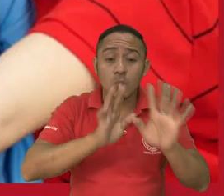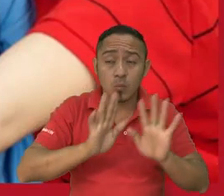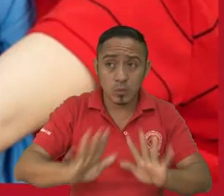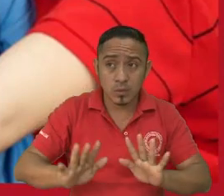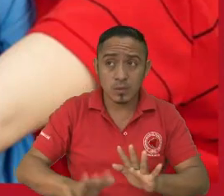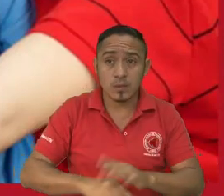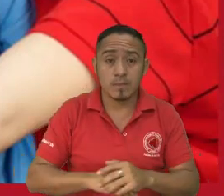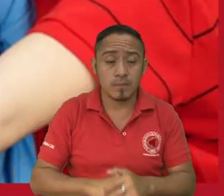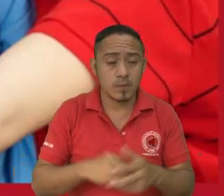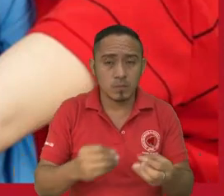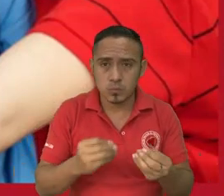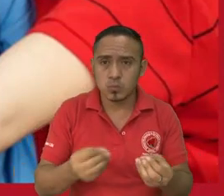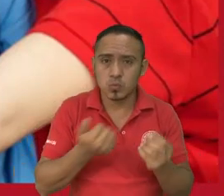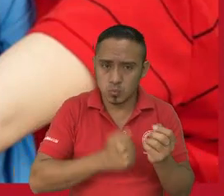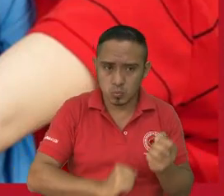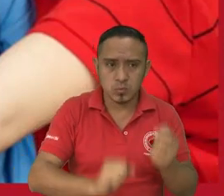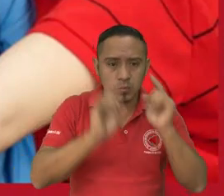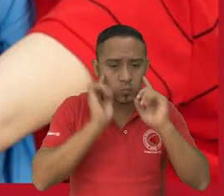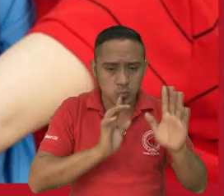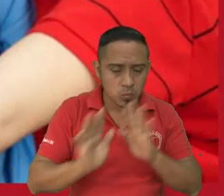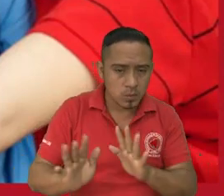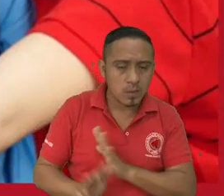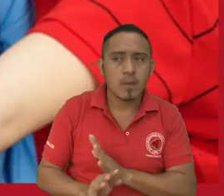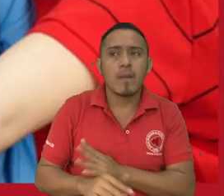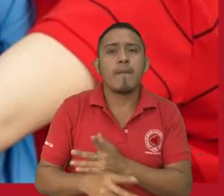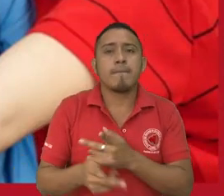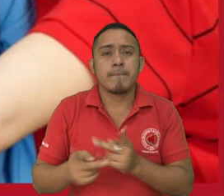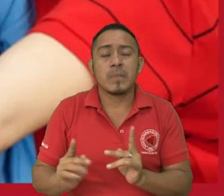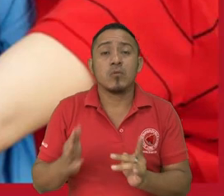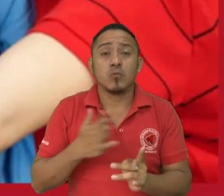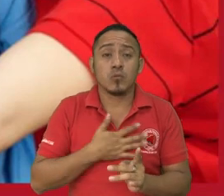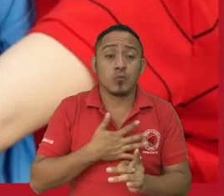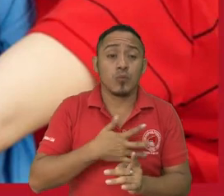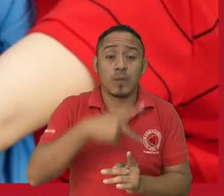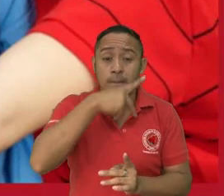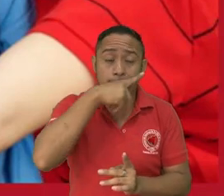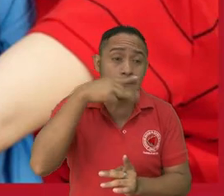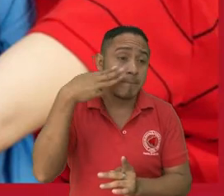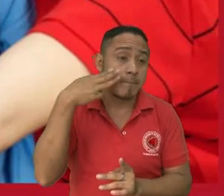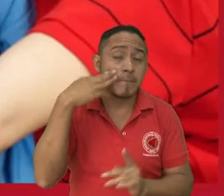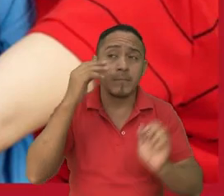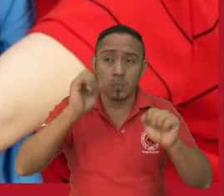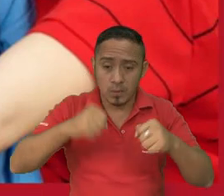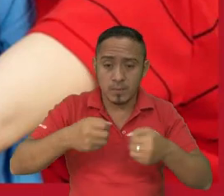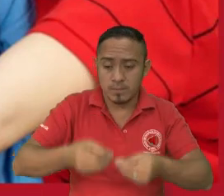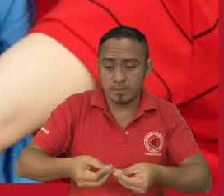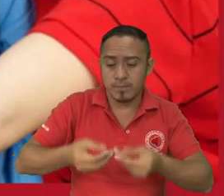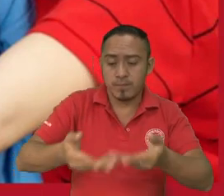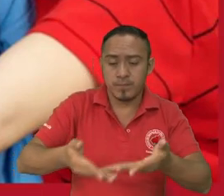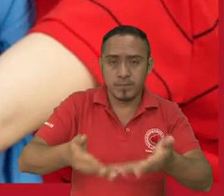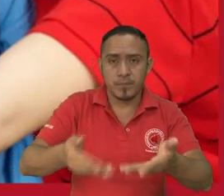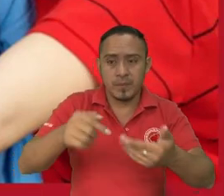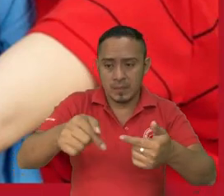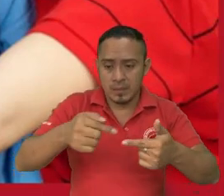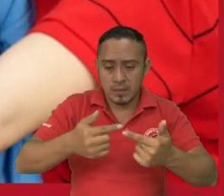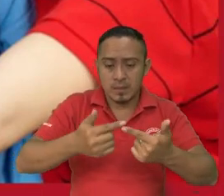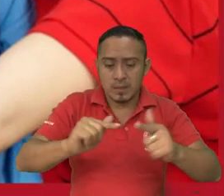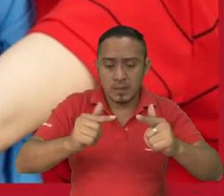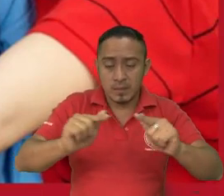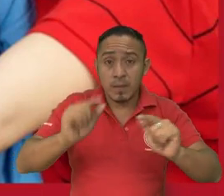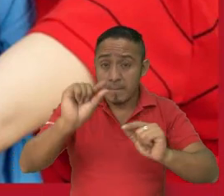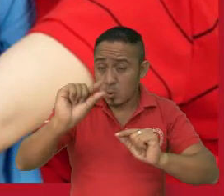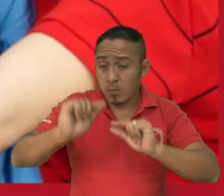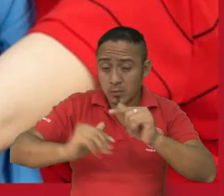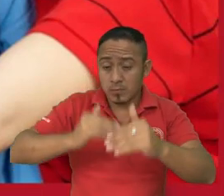los 0 a 3 años porque es importante. Sí. Pero ¿cómo nosotros como padres de familia le podemos dar esa autonomía para